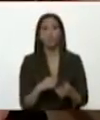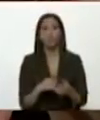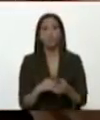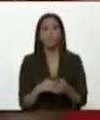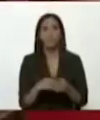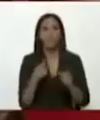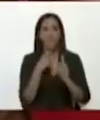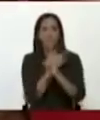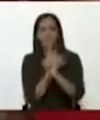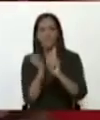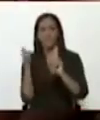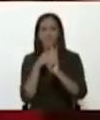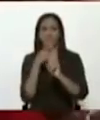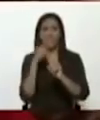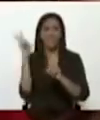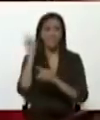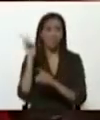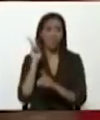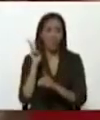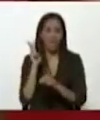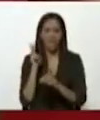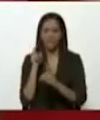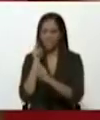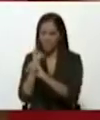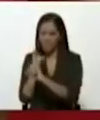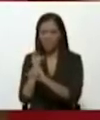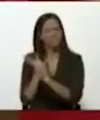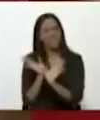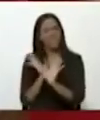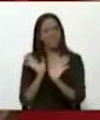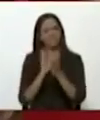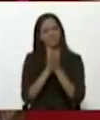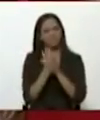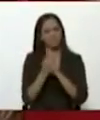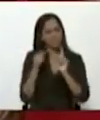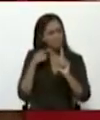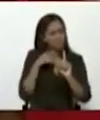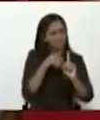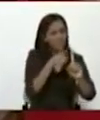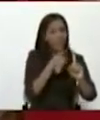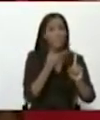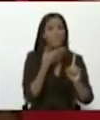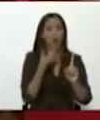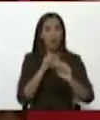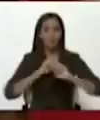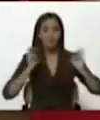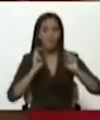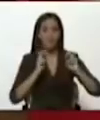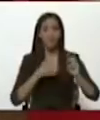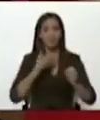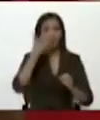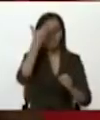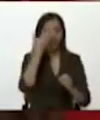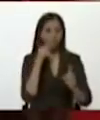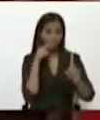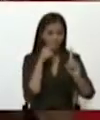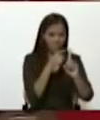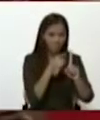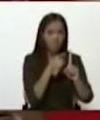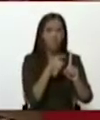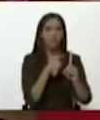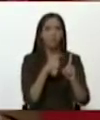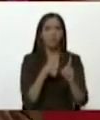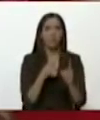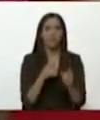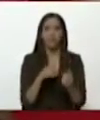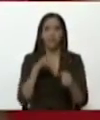desvía su interés en Venezuela y, por ejemplo, se interesa más por el tema iraní, al punto de que vuela un